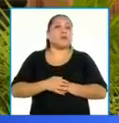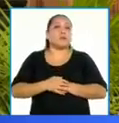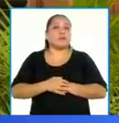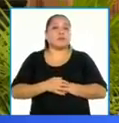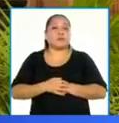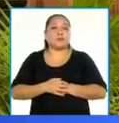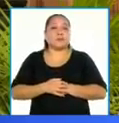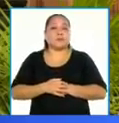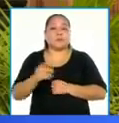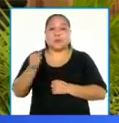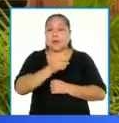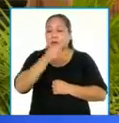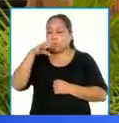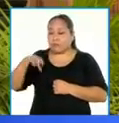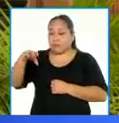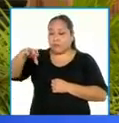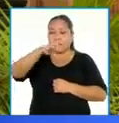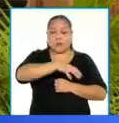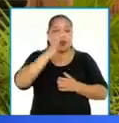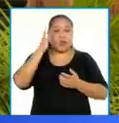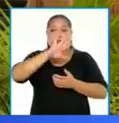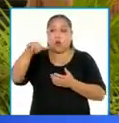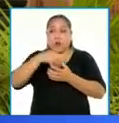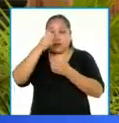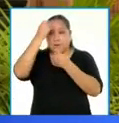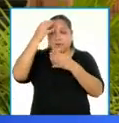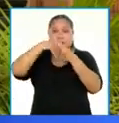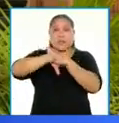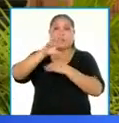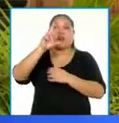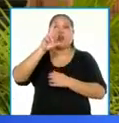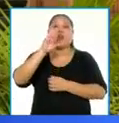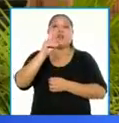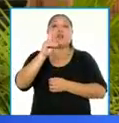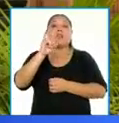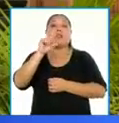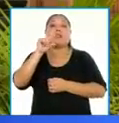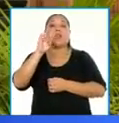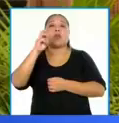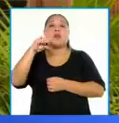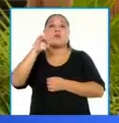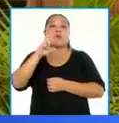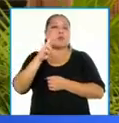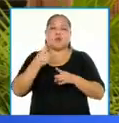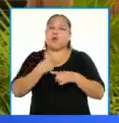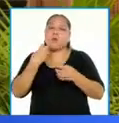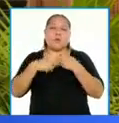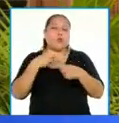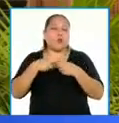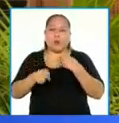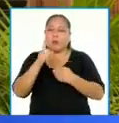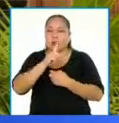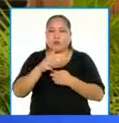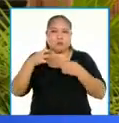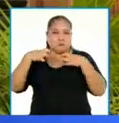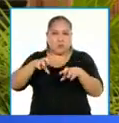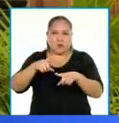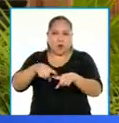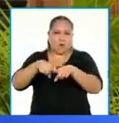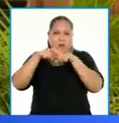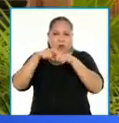Y todo está registrado en DIGEMIT. Entonces, no hay ninguna traba ninguna traba para que se